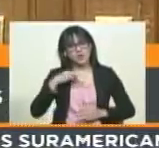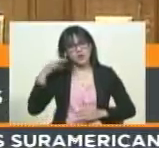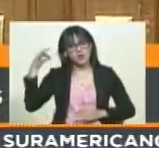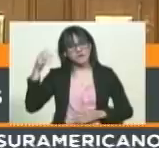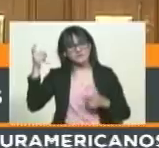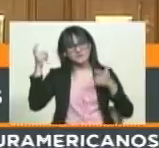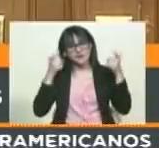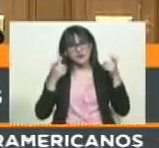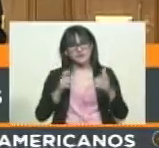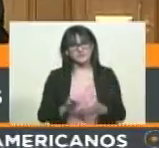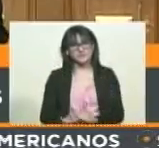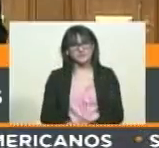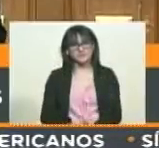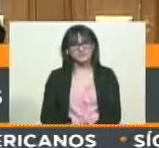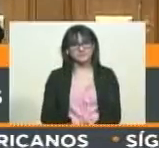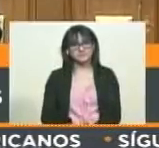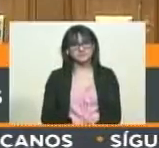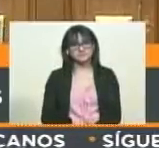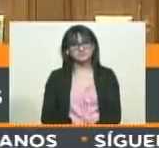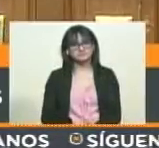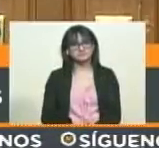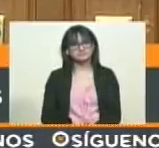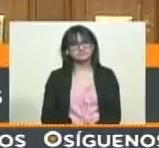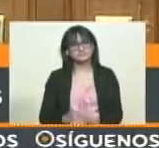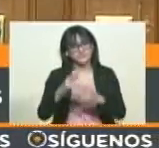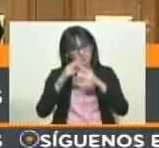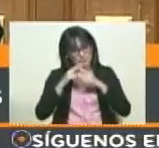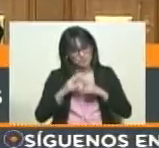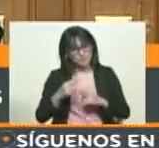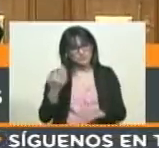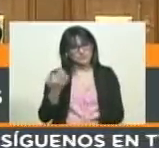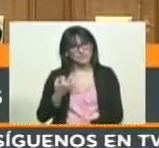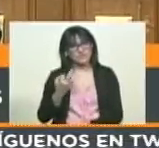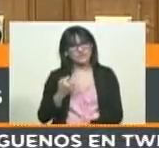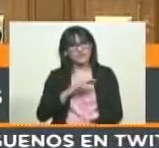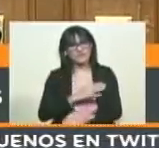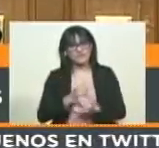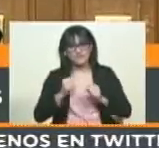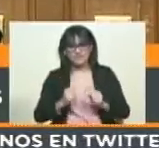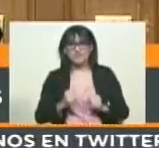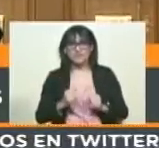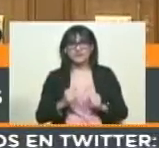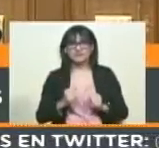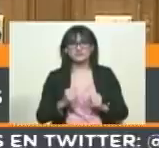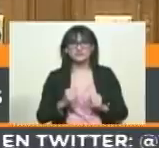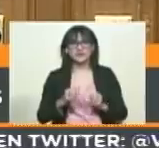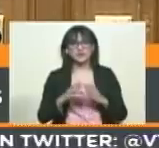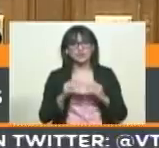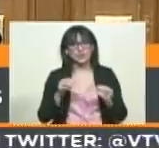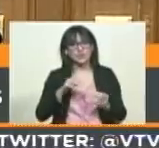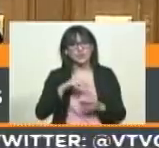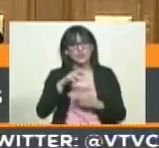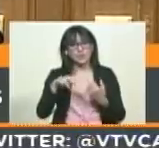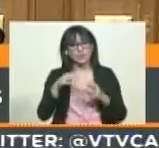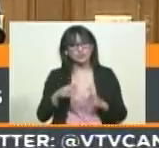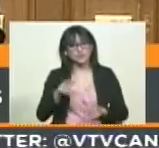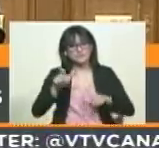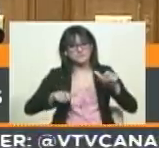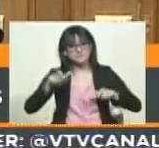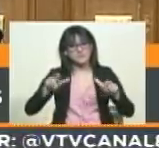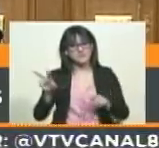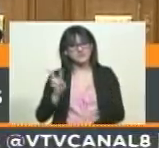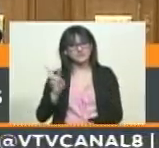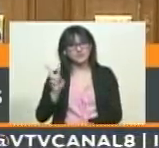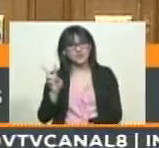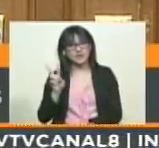venezolana. Admiramos sinceramente la valentía y audacia de los revolucionarios venezolanos, de